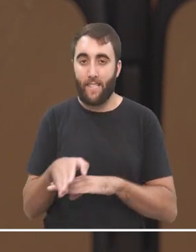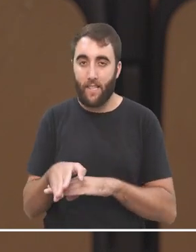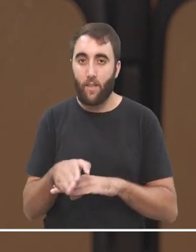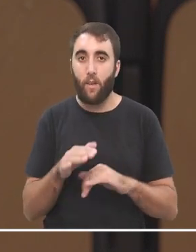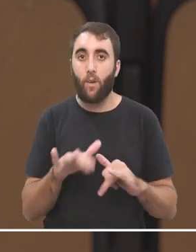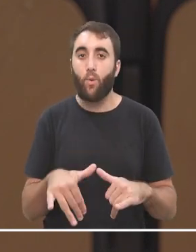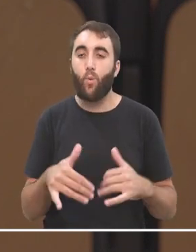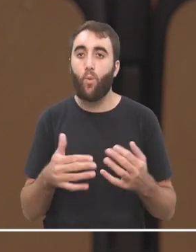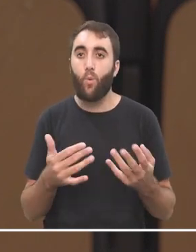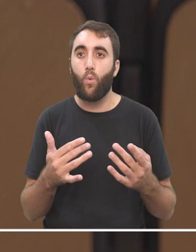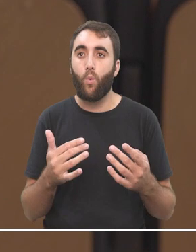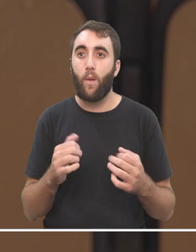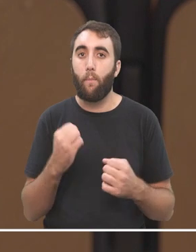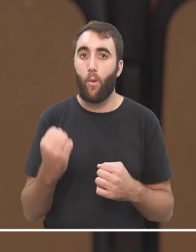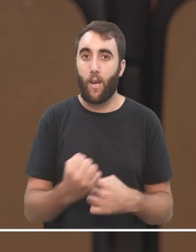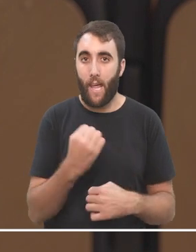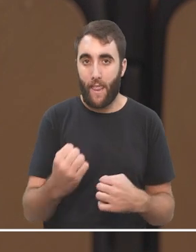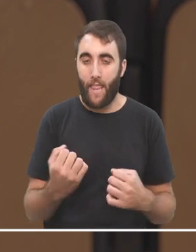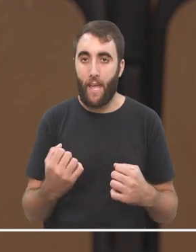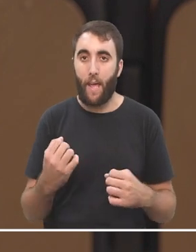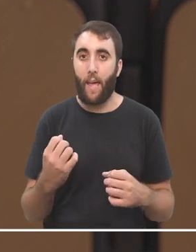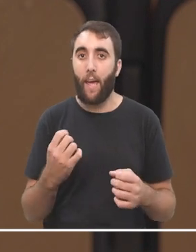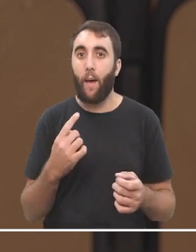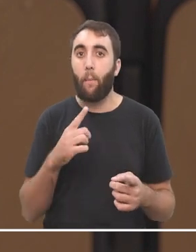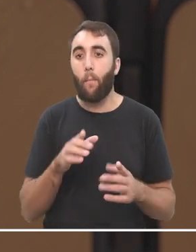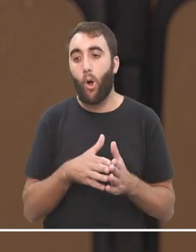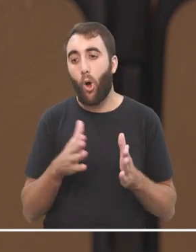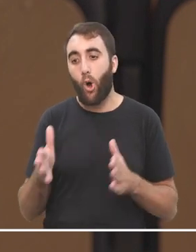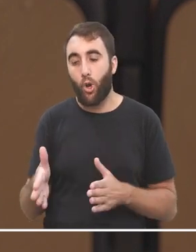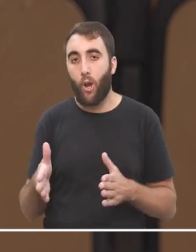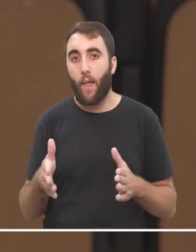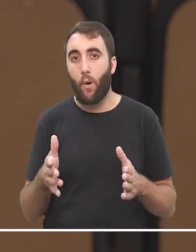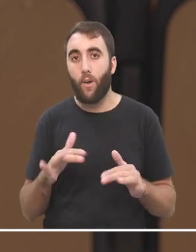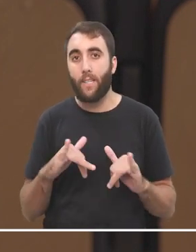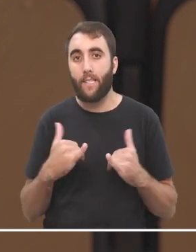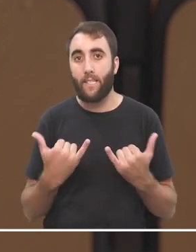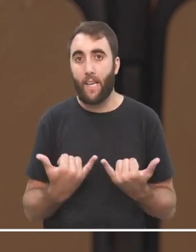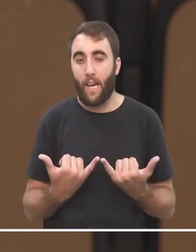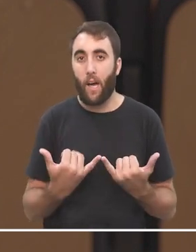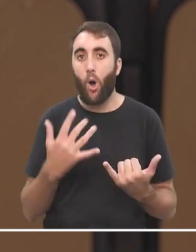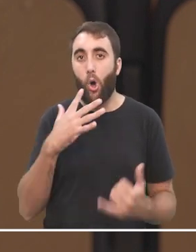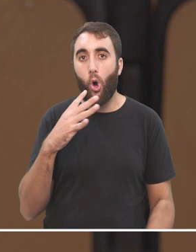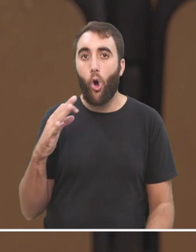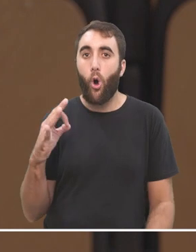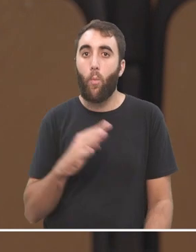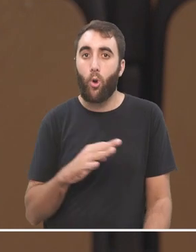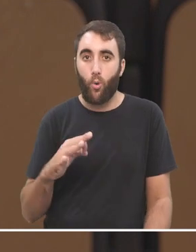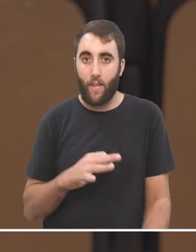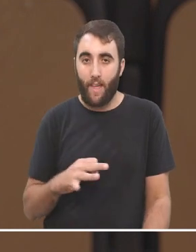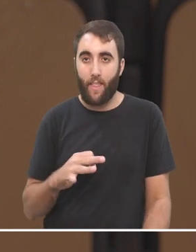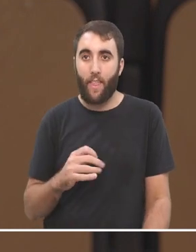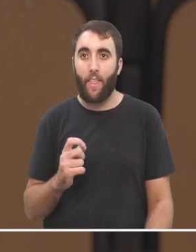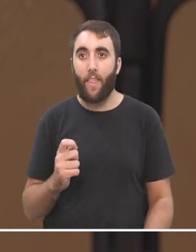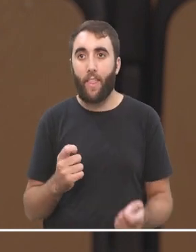de partes importantes de la población y, por un lado, la oportunidad